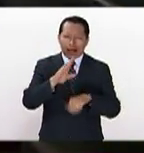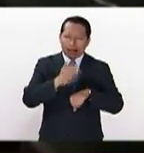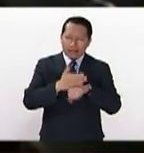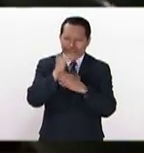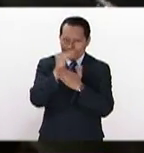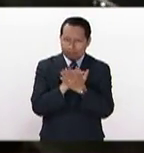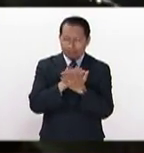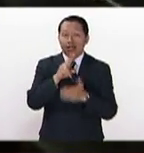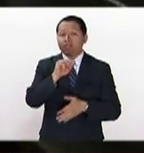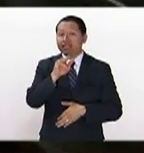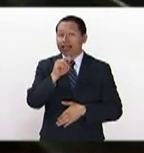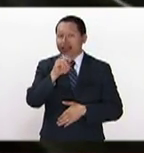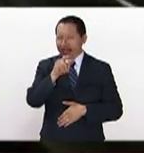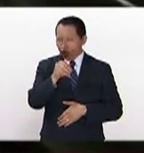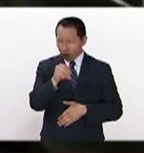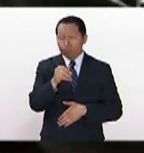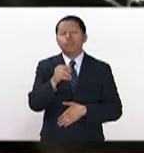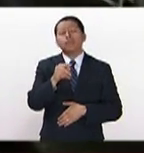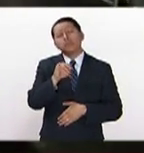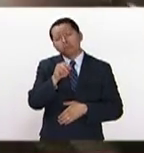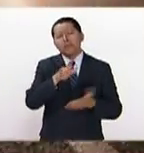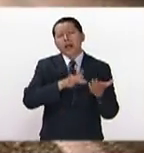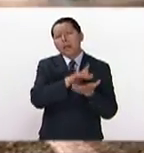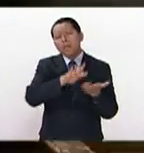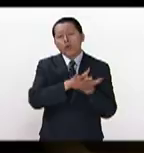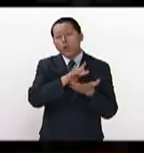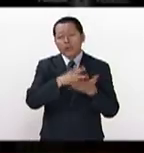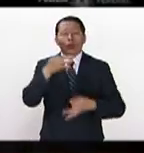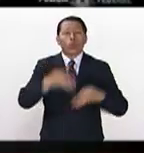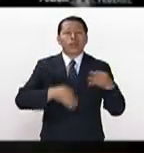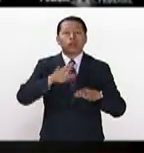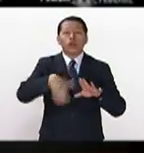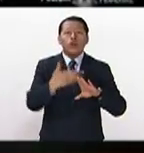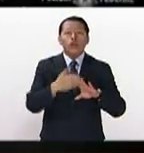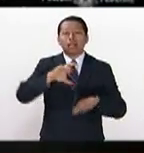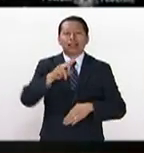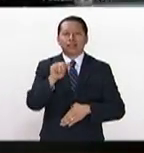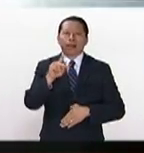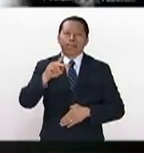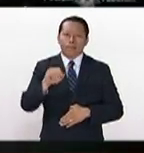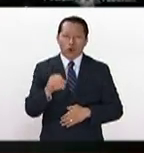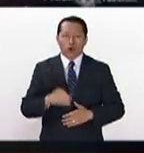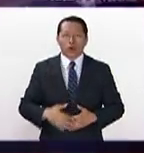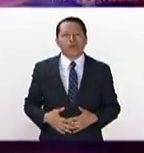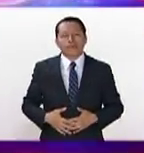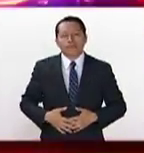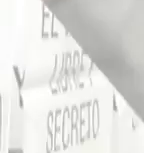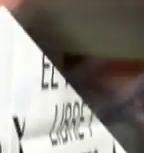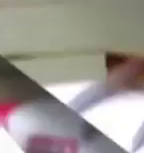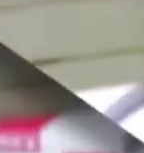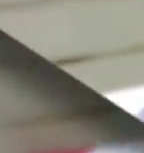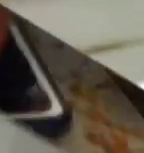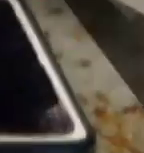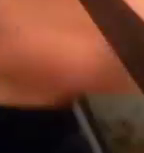menor. El Vicentillo también colabora con la justicia estadounidense en el juicio contra Joaquín El Chapo Guzmán.